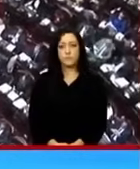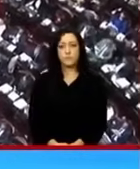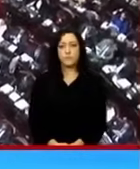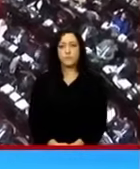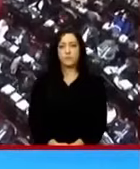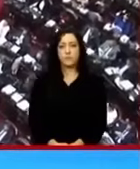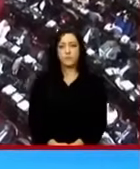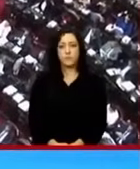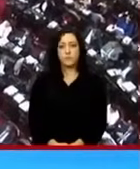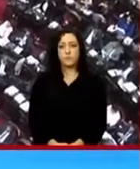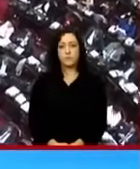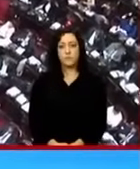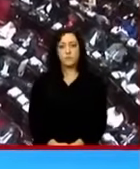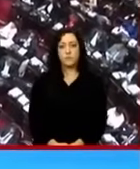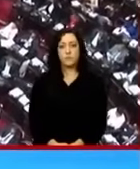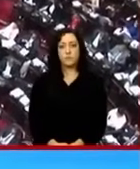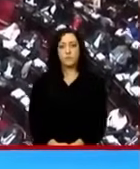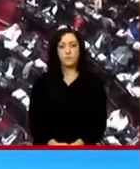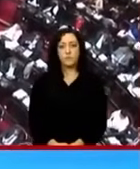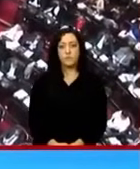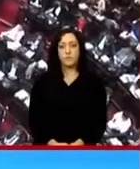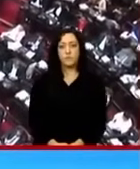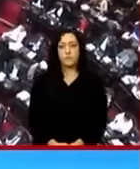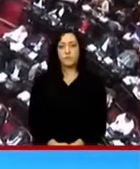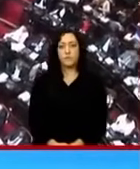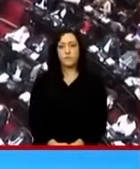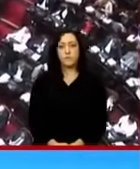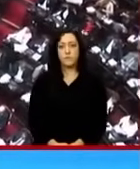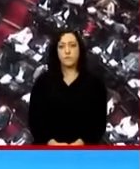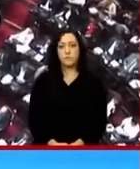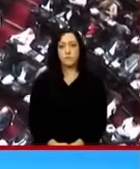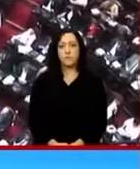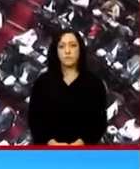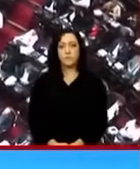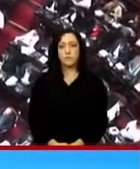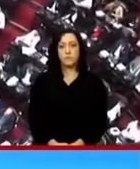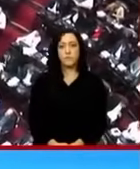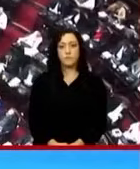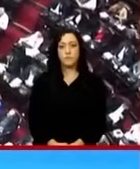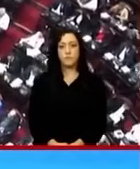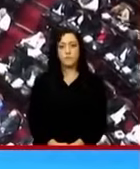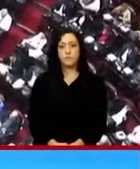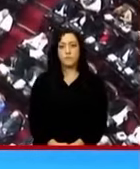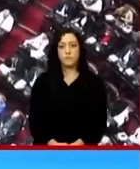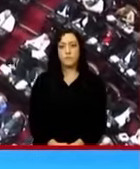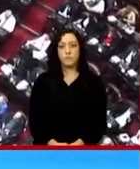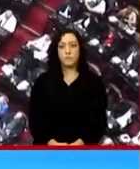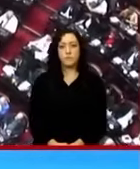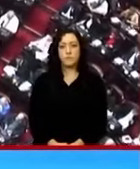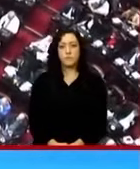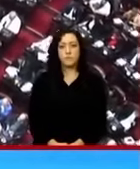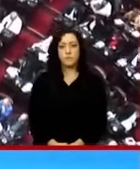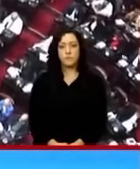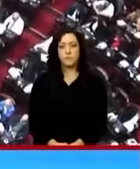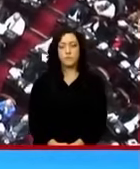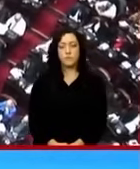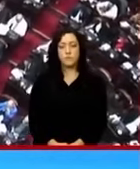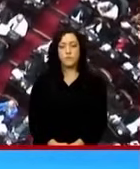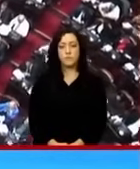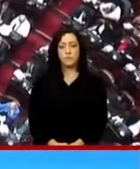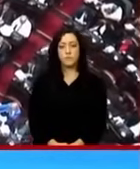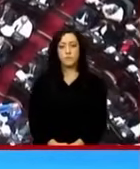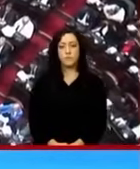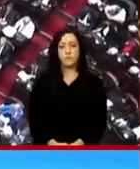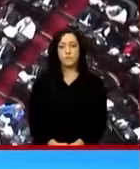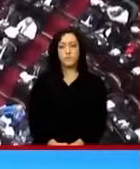años, ni 30, ni 35. 45. 45 invierno y 45 verano.